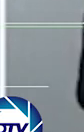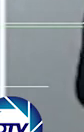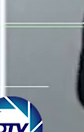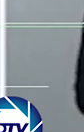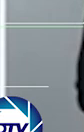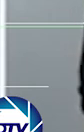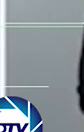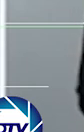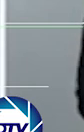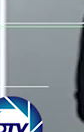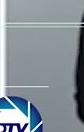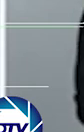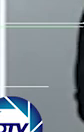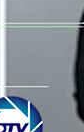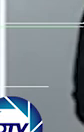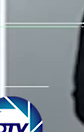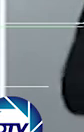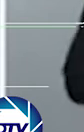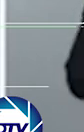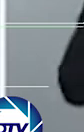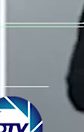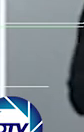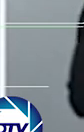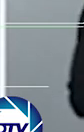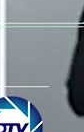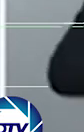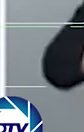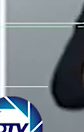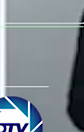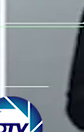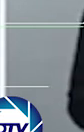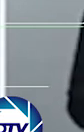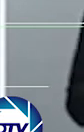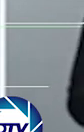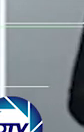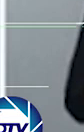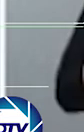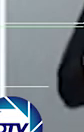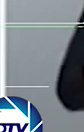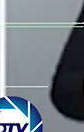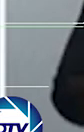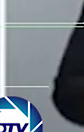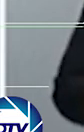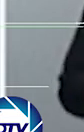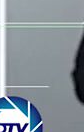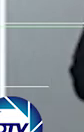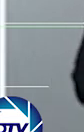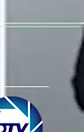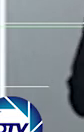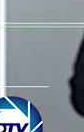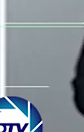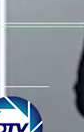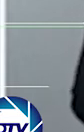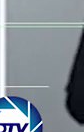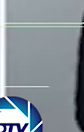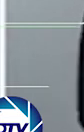acuerdo que han llegado en realidad es al acuerdo de decir que la legislación se deroga. Los puntos que se van a derogar de verdad, eso está